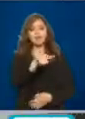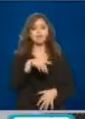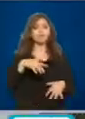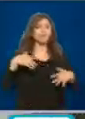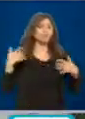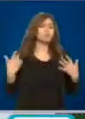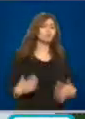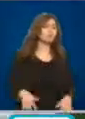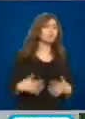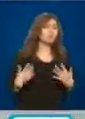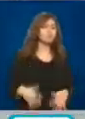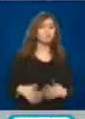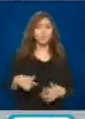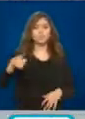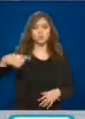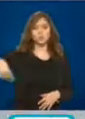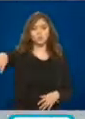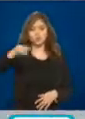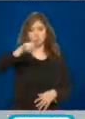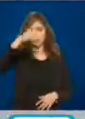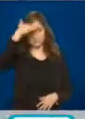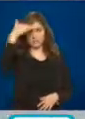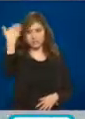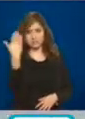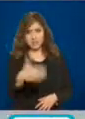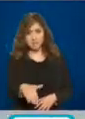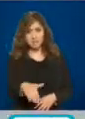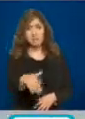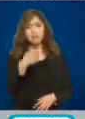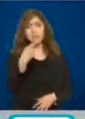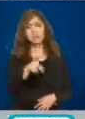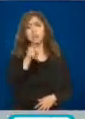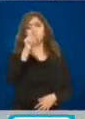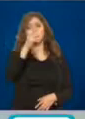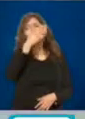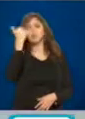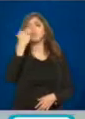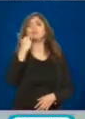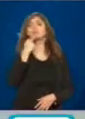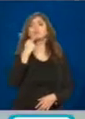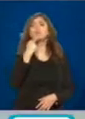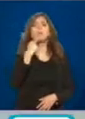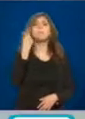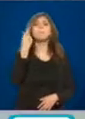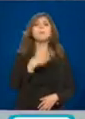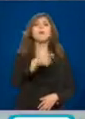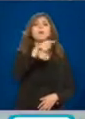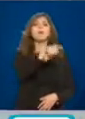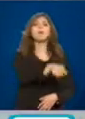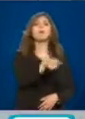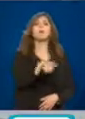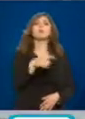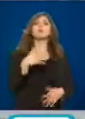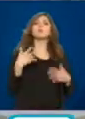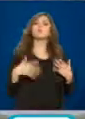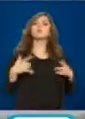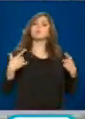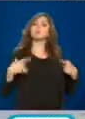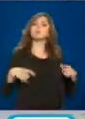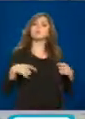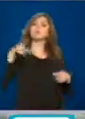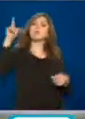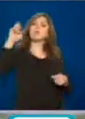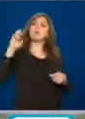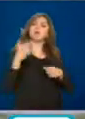Amor, que como todos saben, que ya no se usan esas cosas, pero sí era de la aristocracia